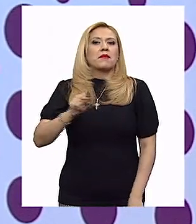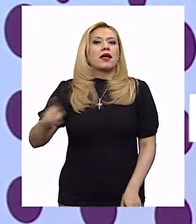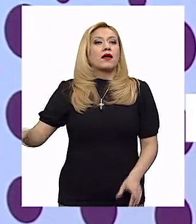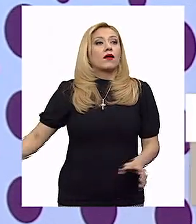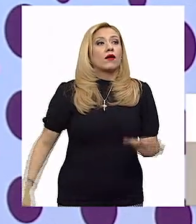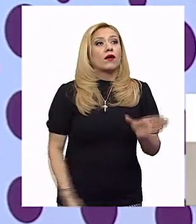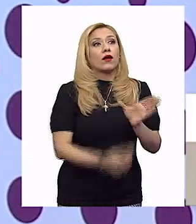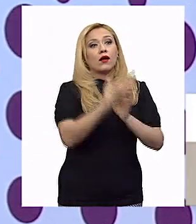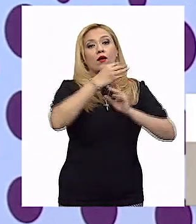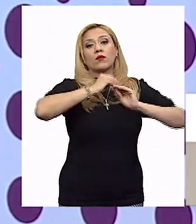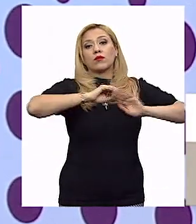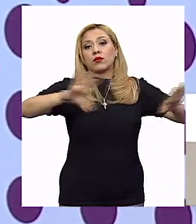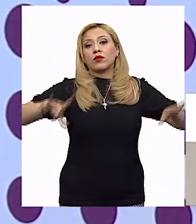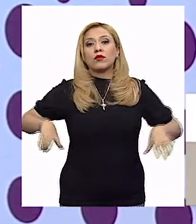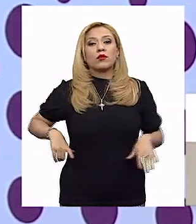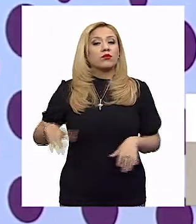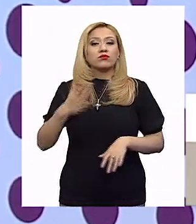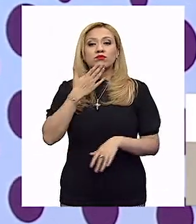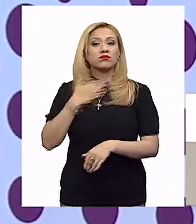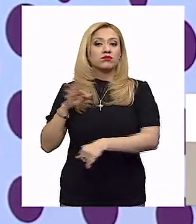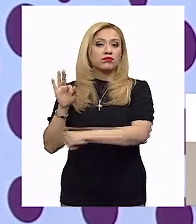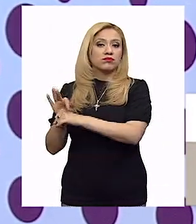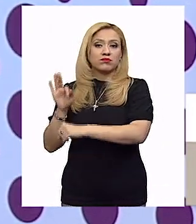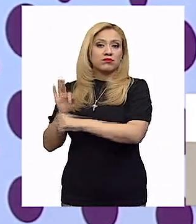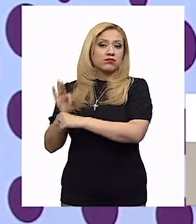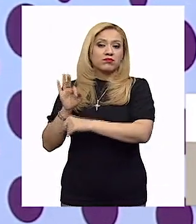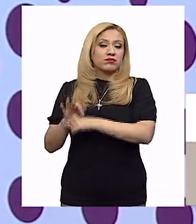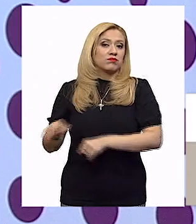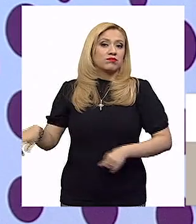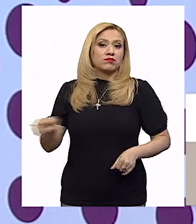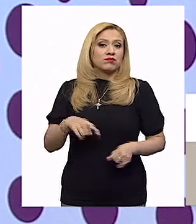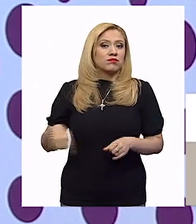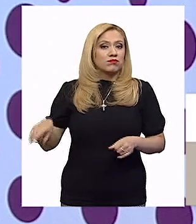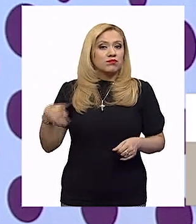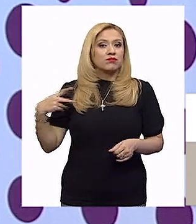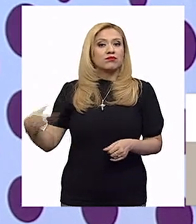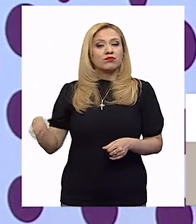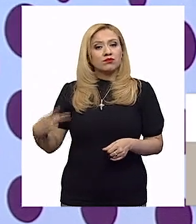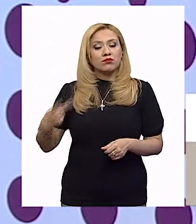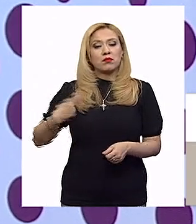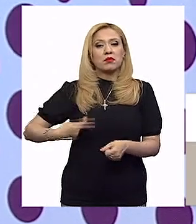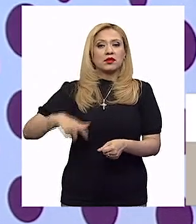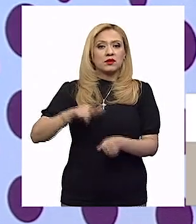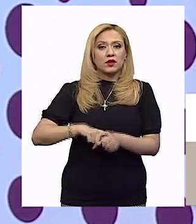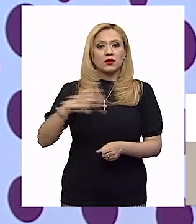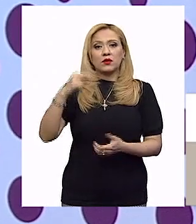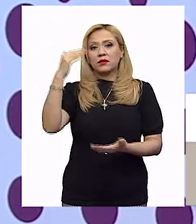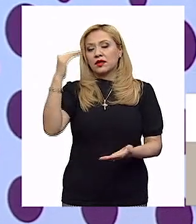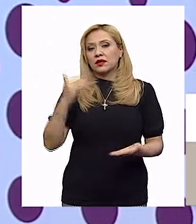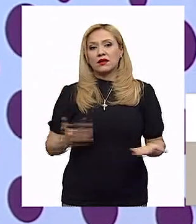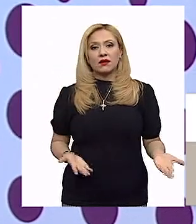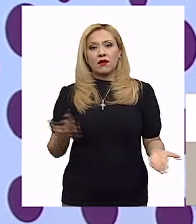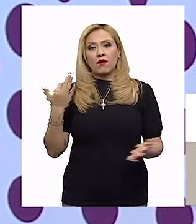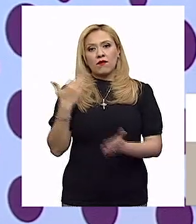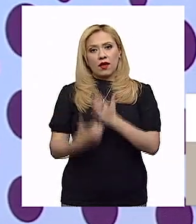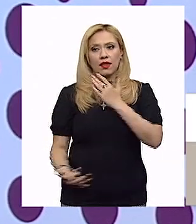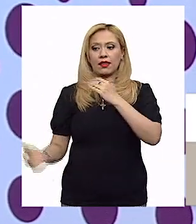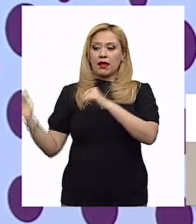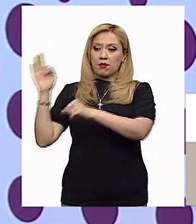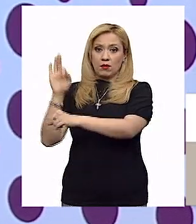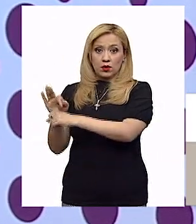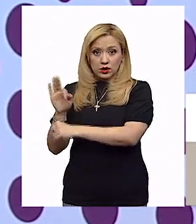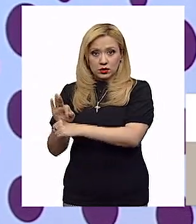tiene estas garantías específicas de protección de datos personales. Y la falta de protección de datos